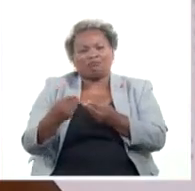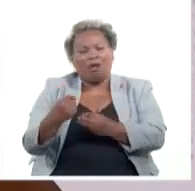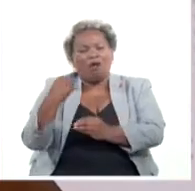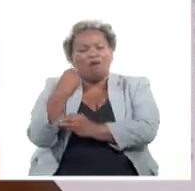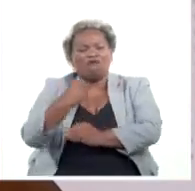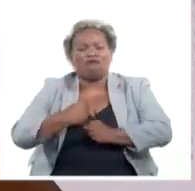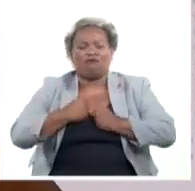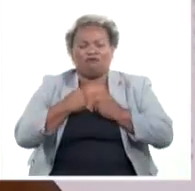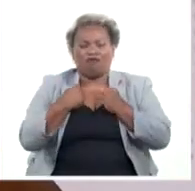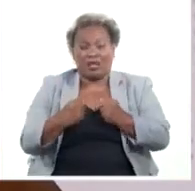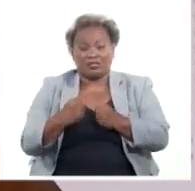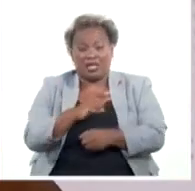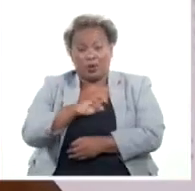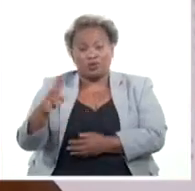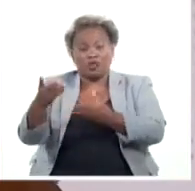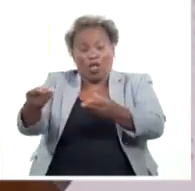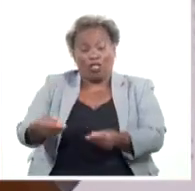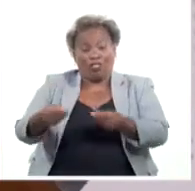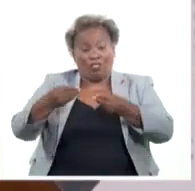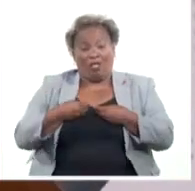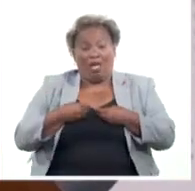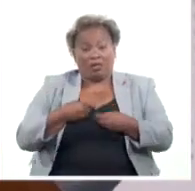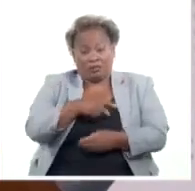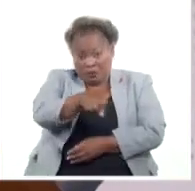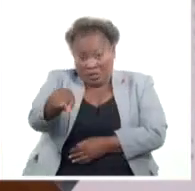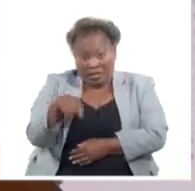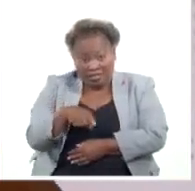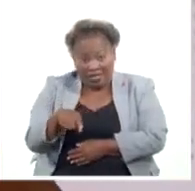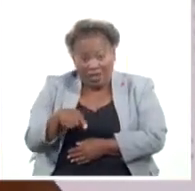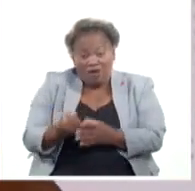la que nos nutre la revolución que ustedes forjaron.